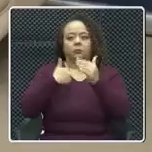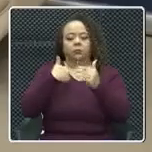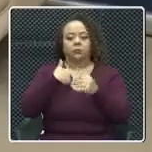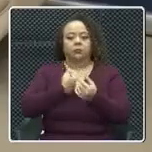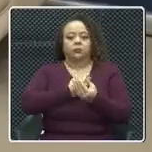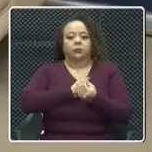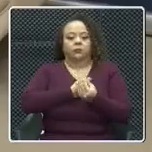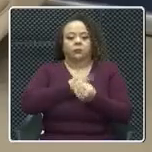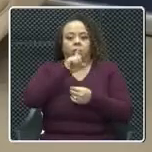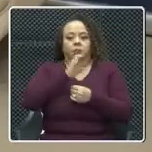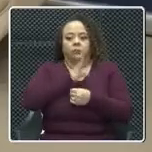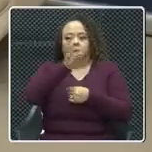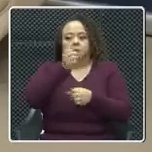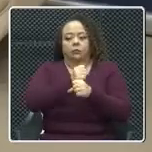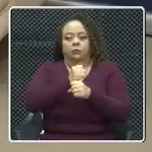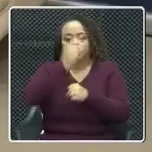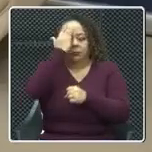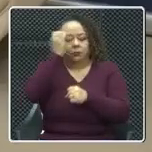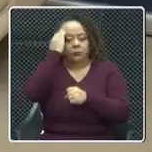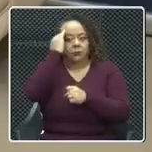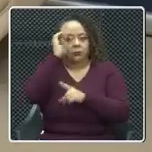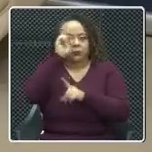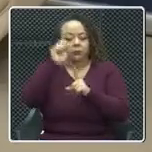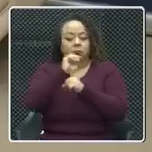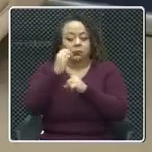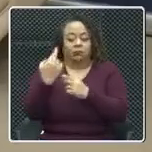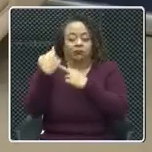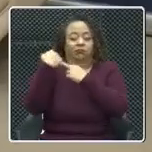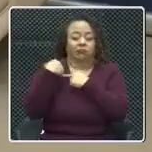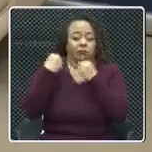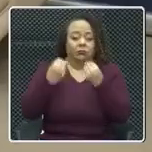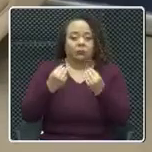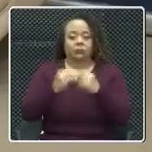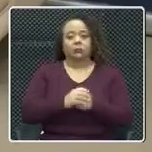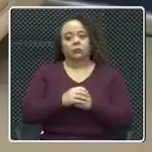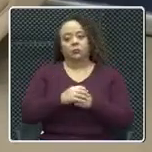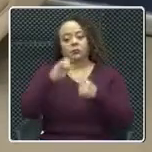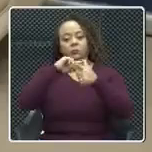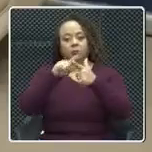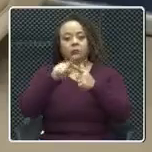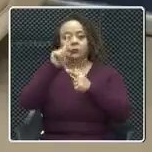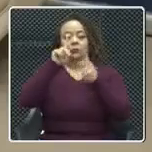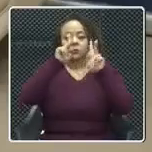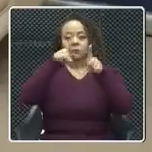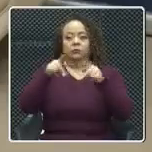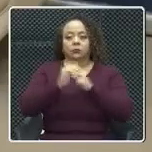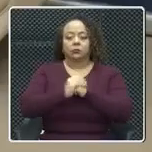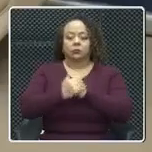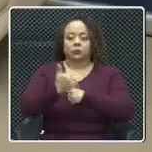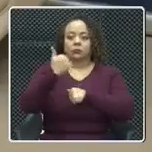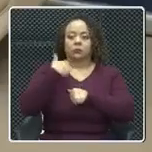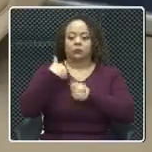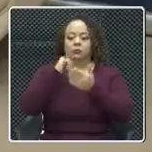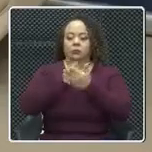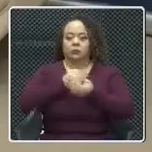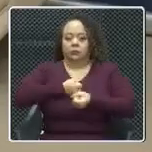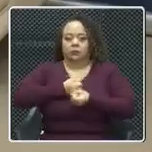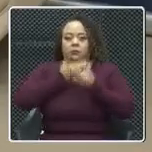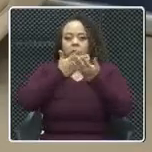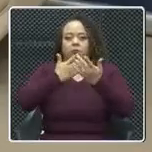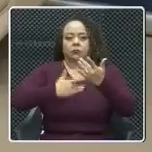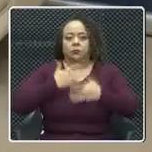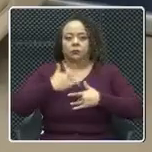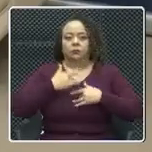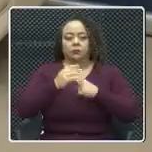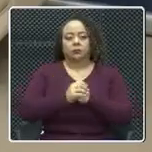cada vez que tienen que ir al trabajo porque saben la situación de sobrecarga a la que están expuestos. Okay. Entonces, una persona que tiene esa manifestación